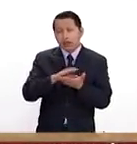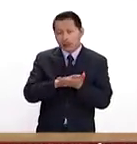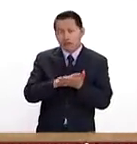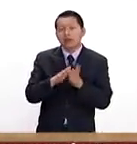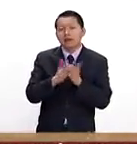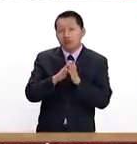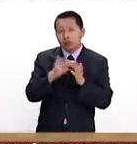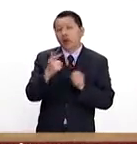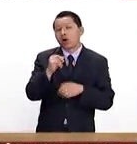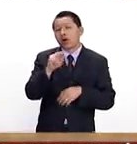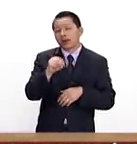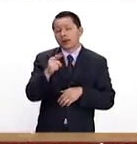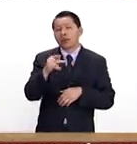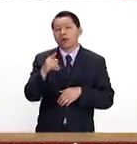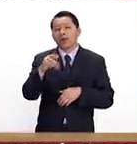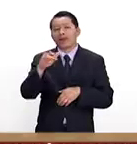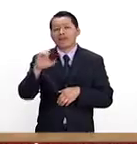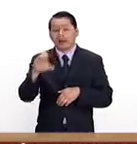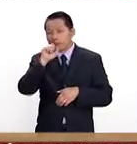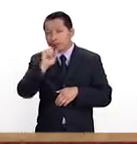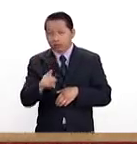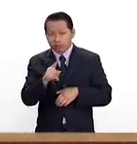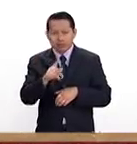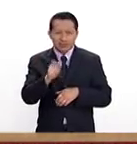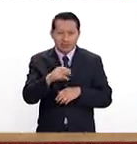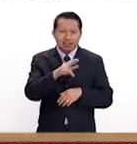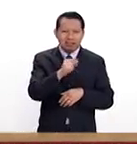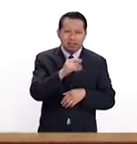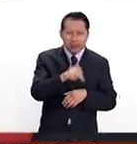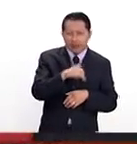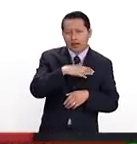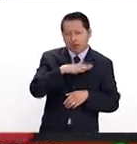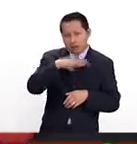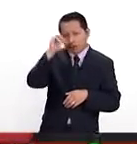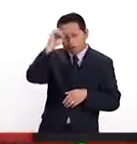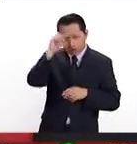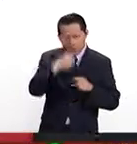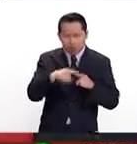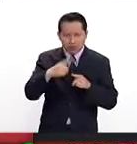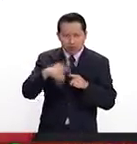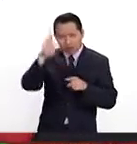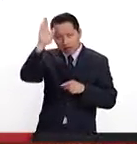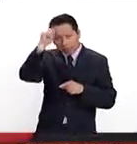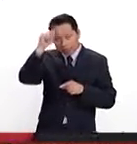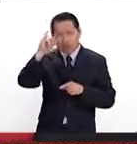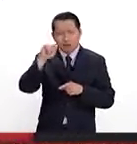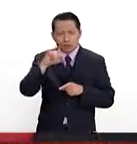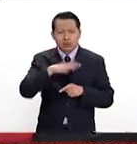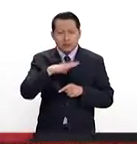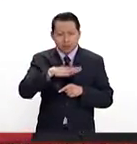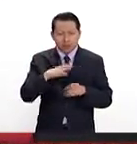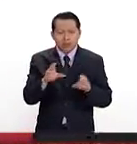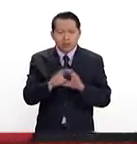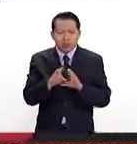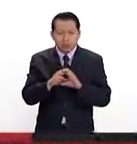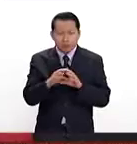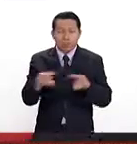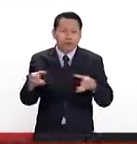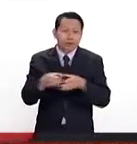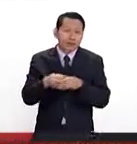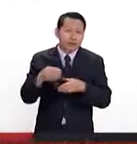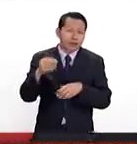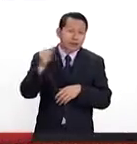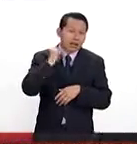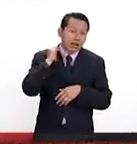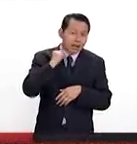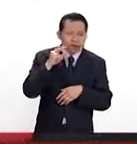Going Public, que es, en ese momento Reagan y la opinión pública estaban de acuerdo y, digamos, los congresistas estaban en